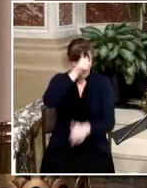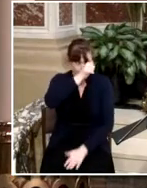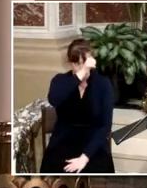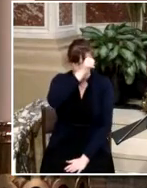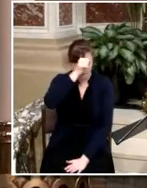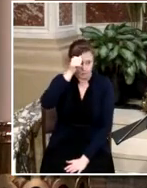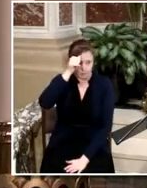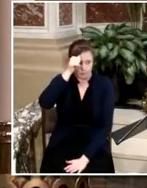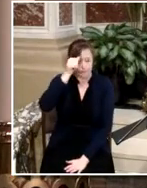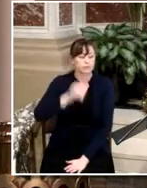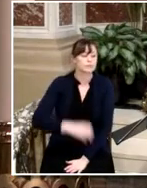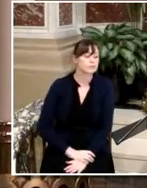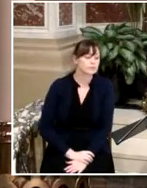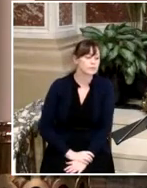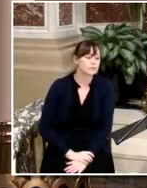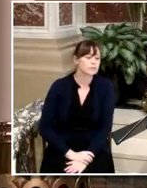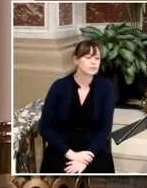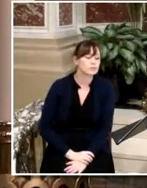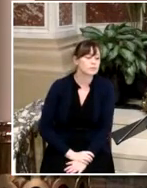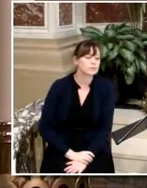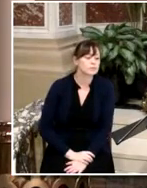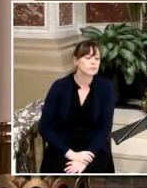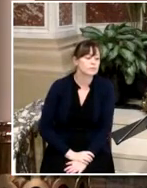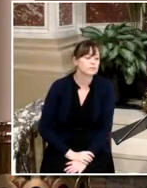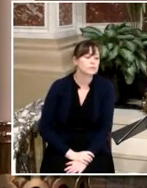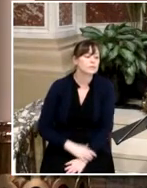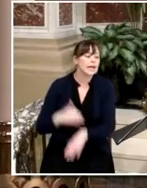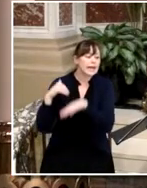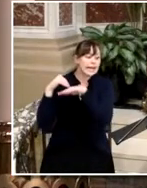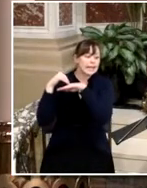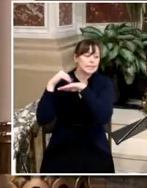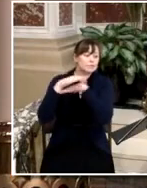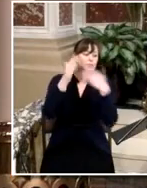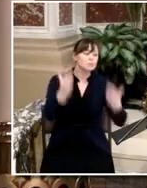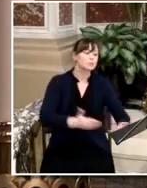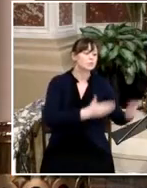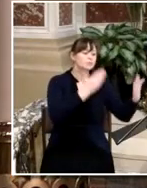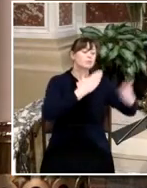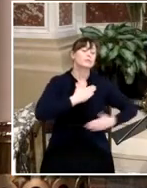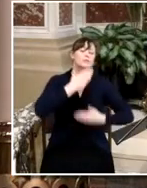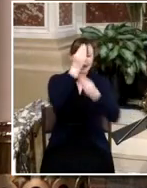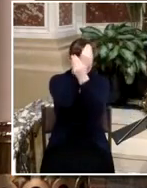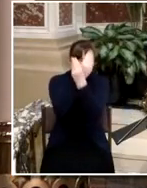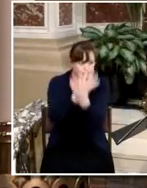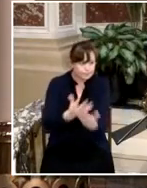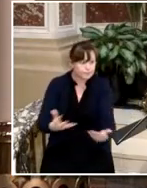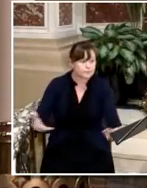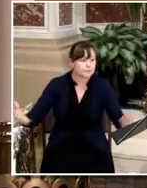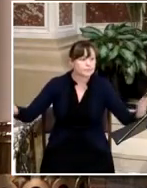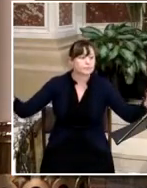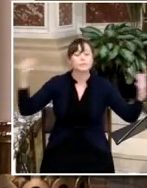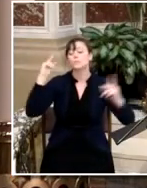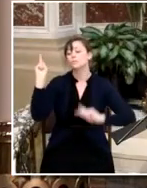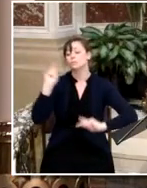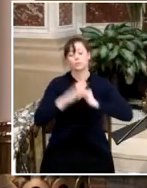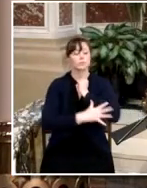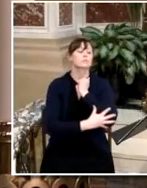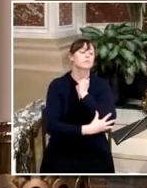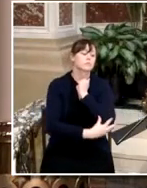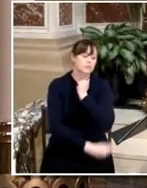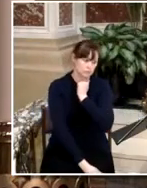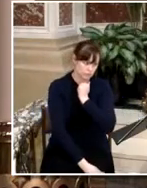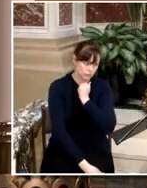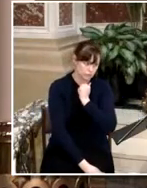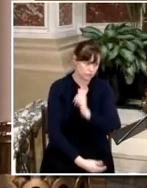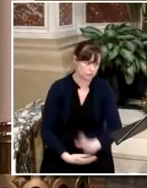nueva a los pobres, a curar a los de corazón quebrantados,